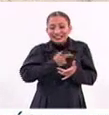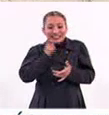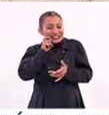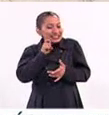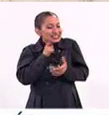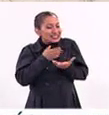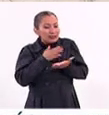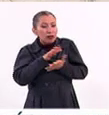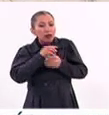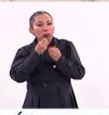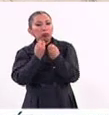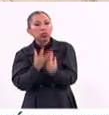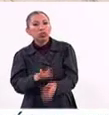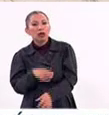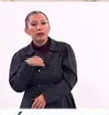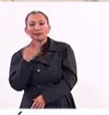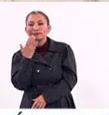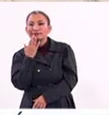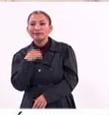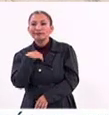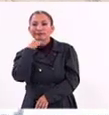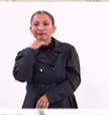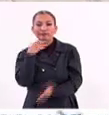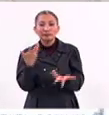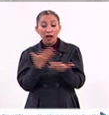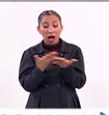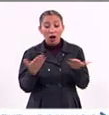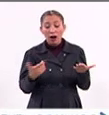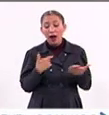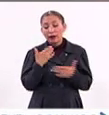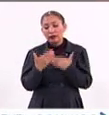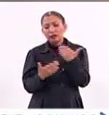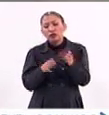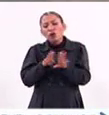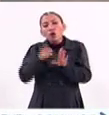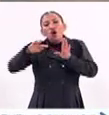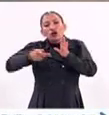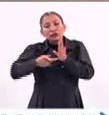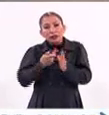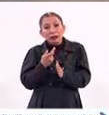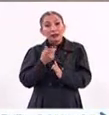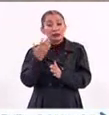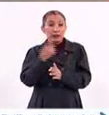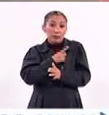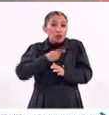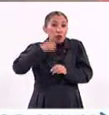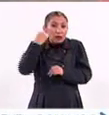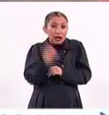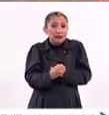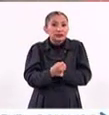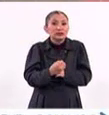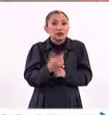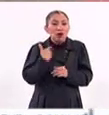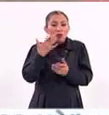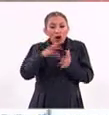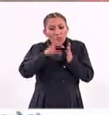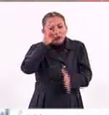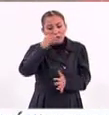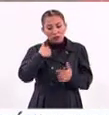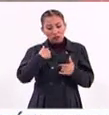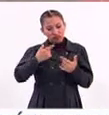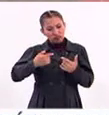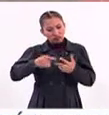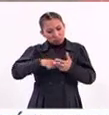en esa genética que venimos arrastrando y cómo tenemos la obligación de volverla a encontrar,